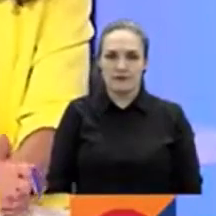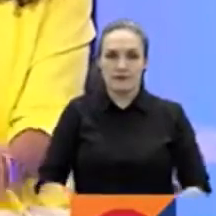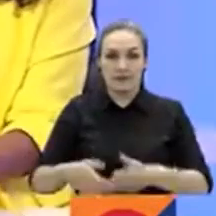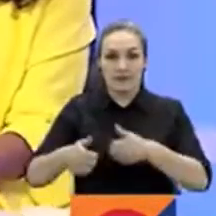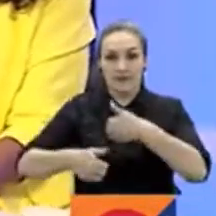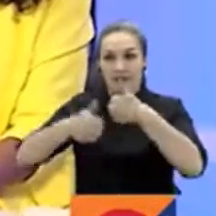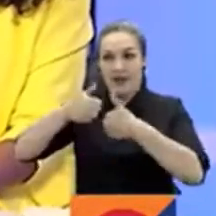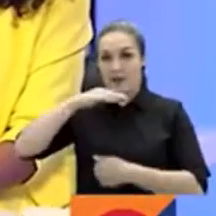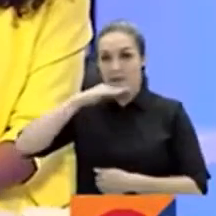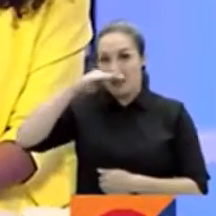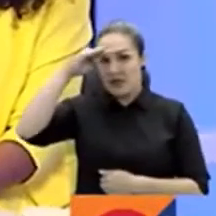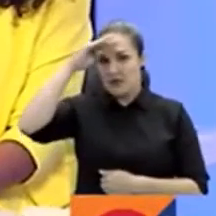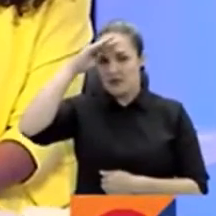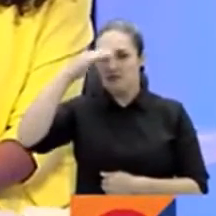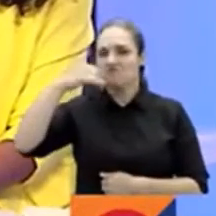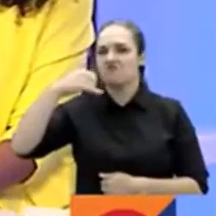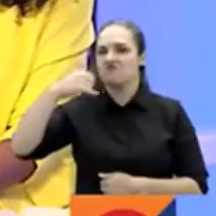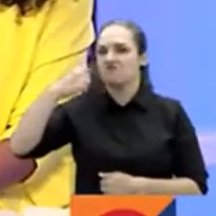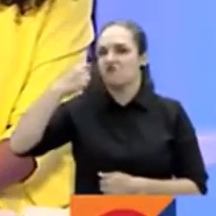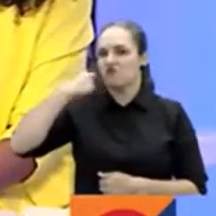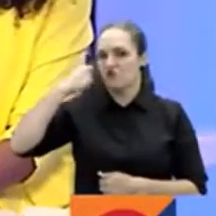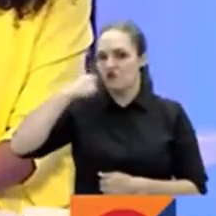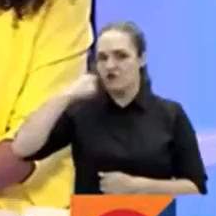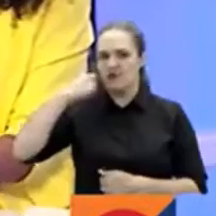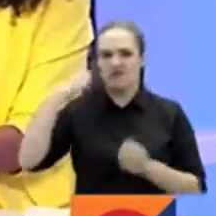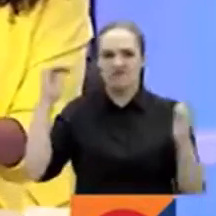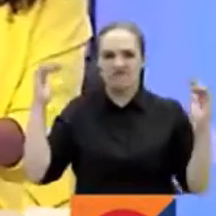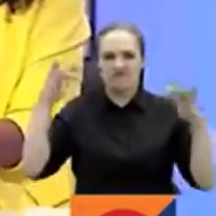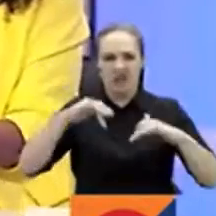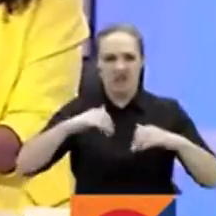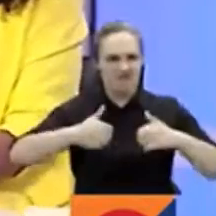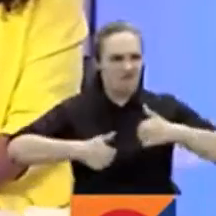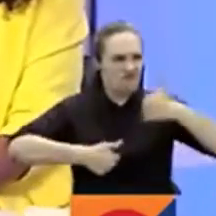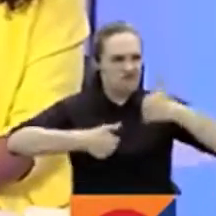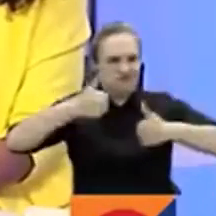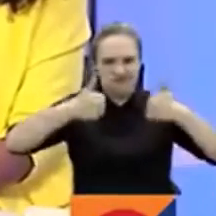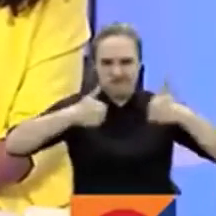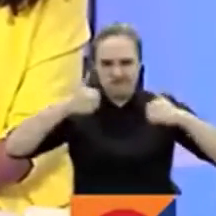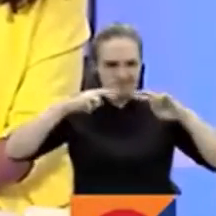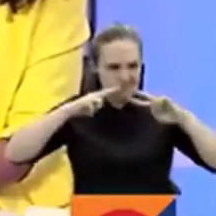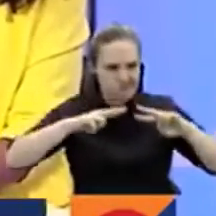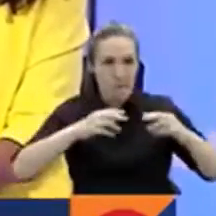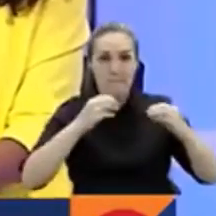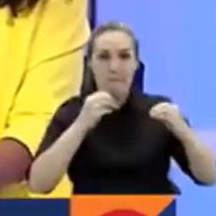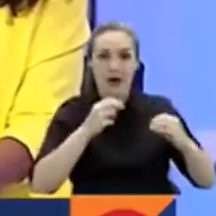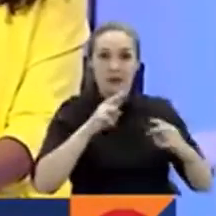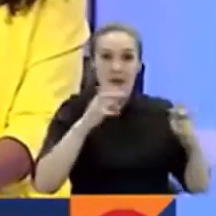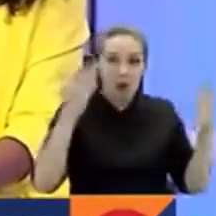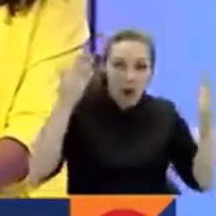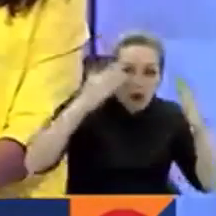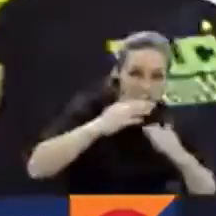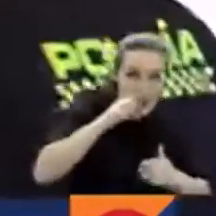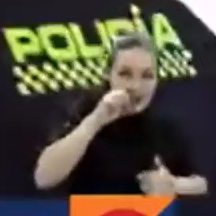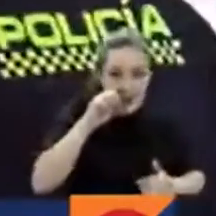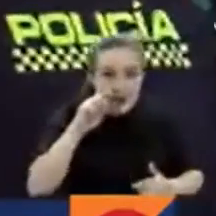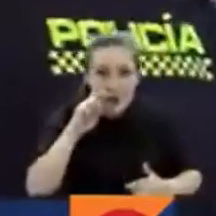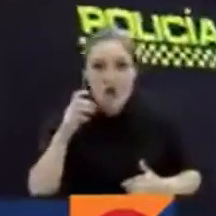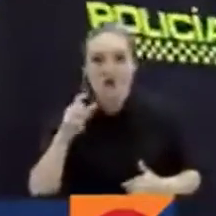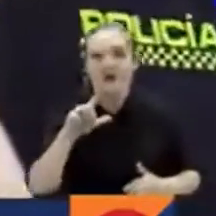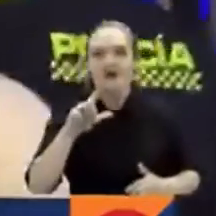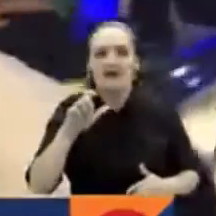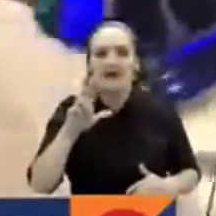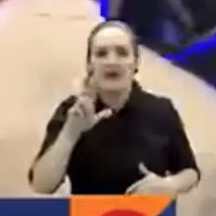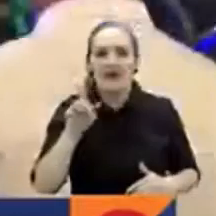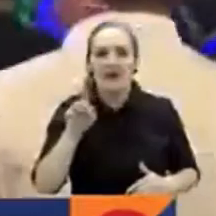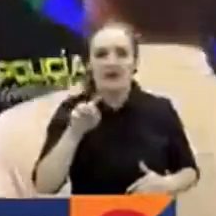Autoridades de Medellín desarrollaron en las últimas horas un mega operativo para combatir la explotación sexual de menores en el Parque Lleras. En